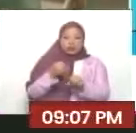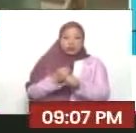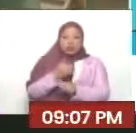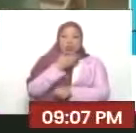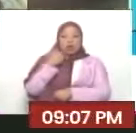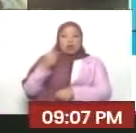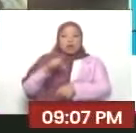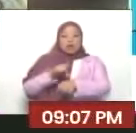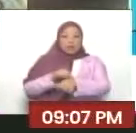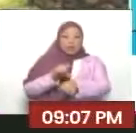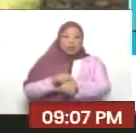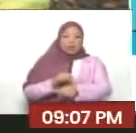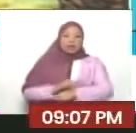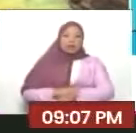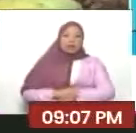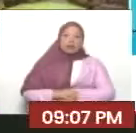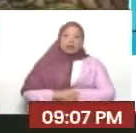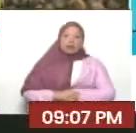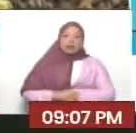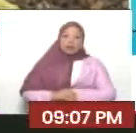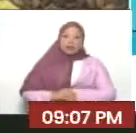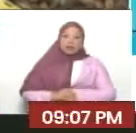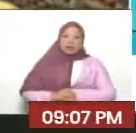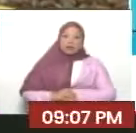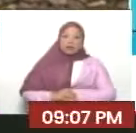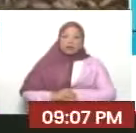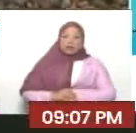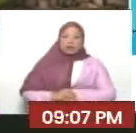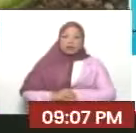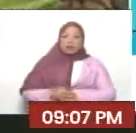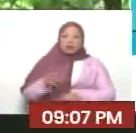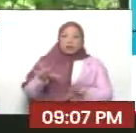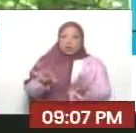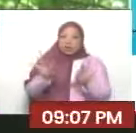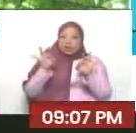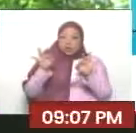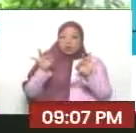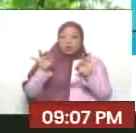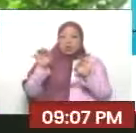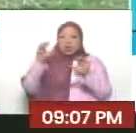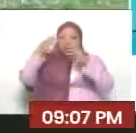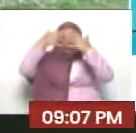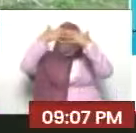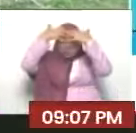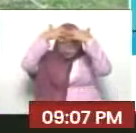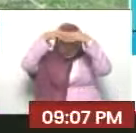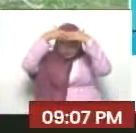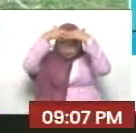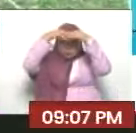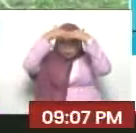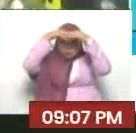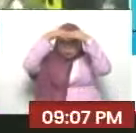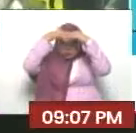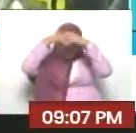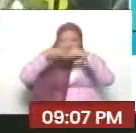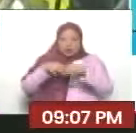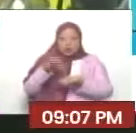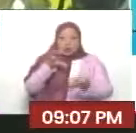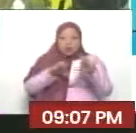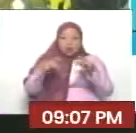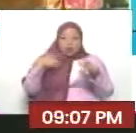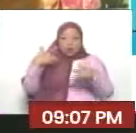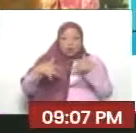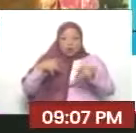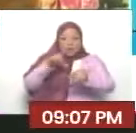eres médico. Sí, soy médico. Eres especialista en neurología. Ajá. Sí, y combinas tus